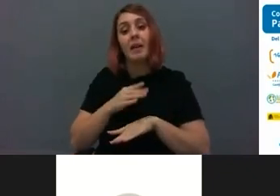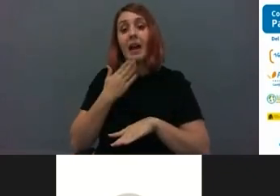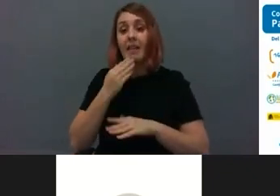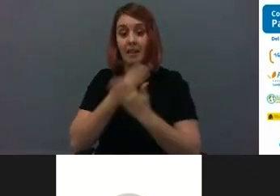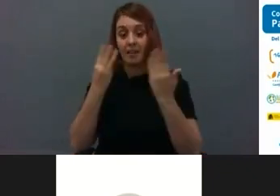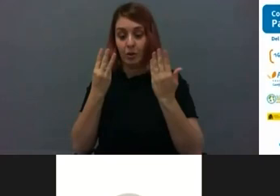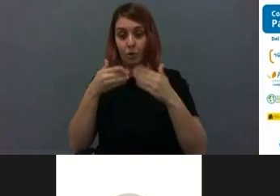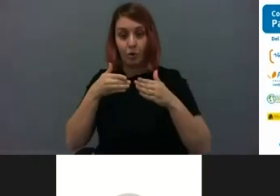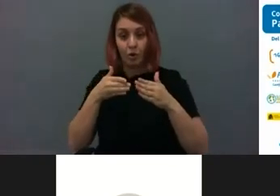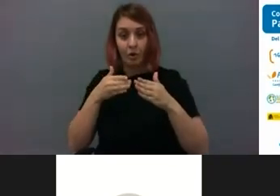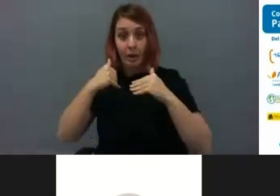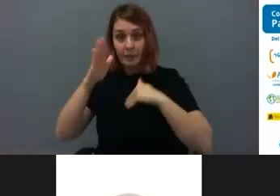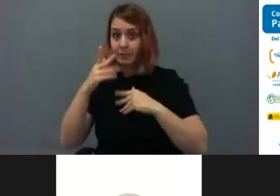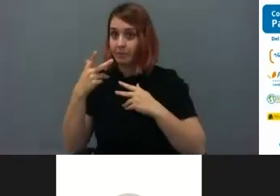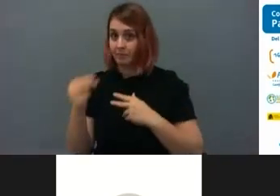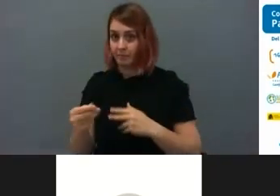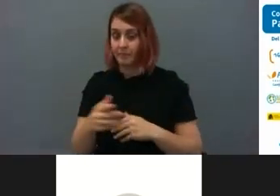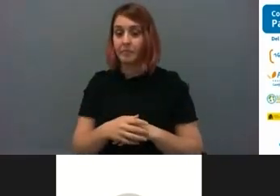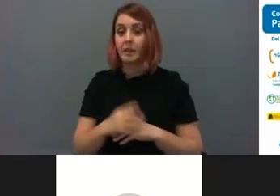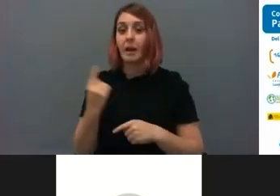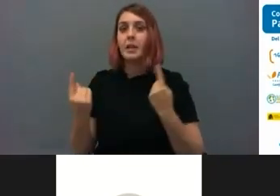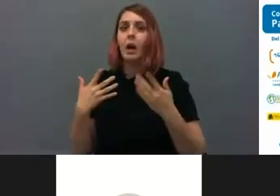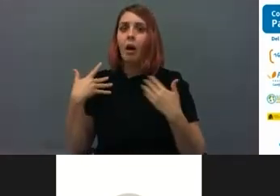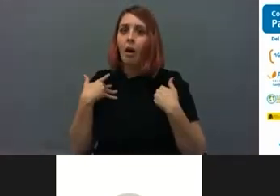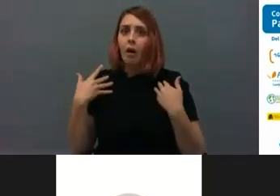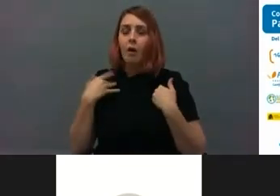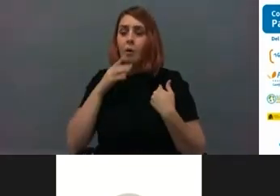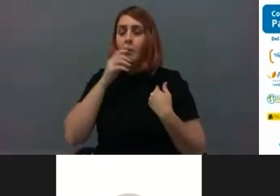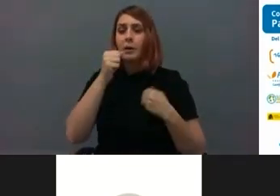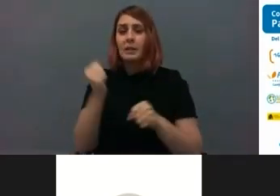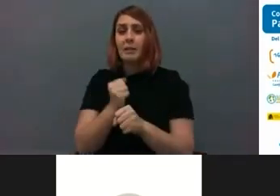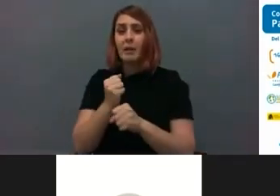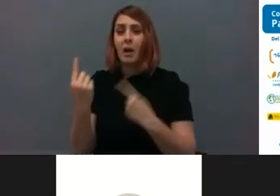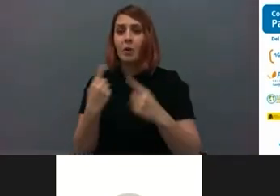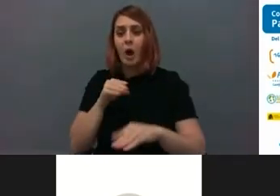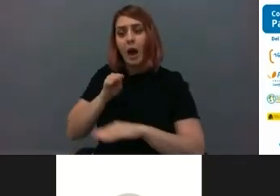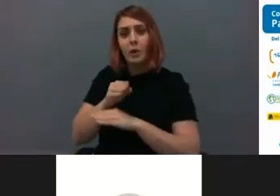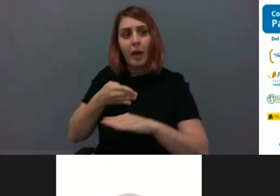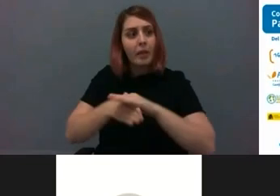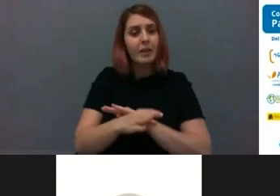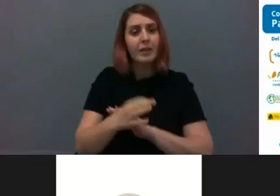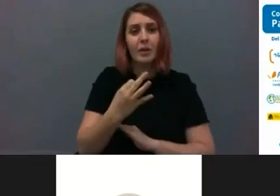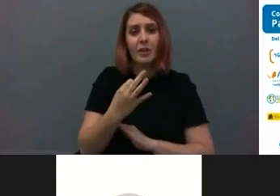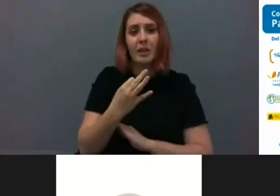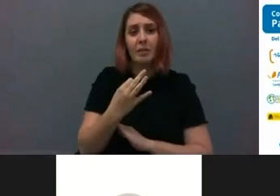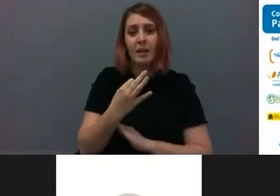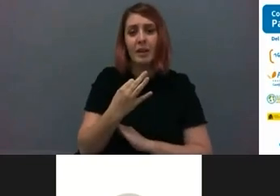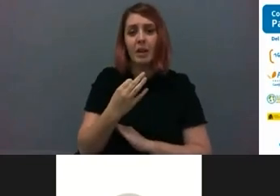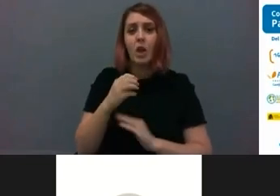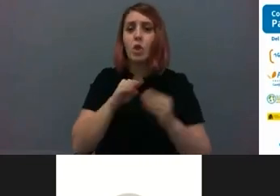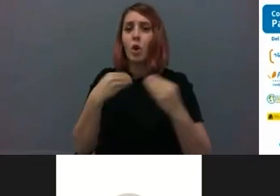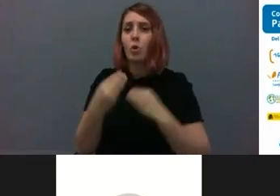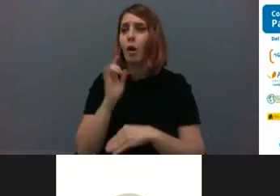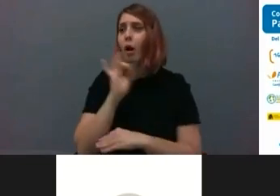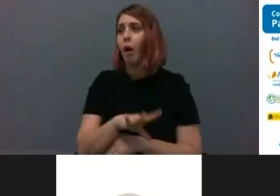menor. Y en muchos casos es un suplicio, porque para muchos trabajadores acceder a estas ayudas tienes que estar enviando la misma documentación